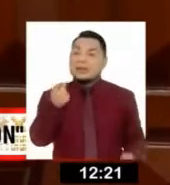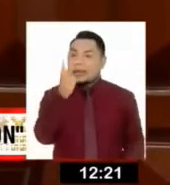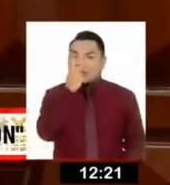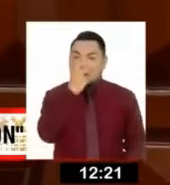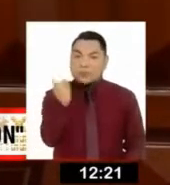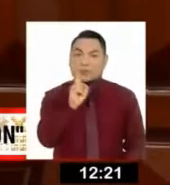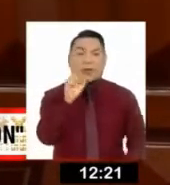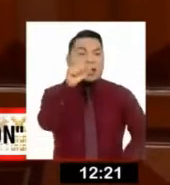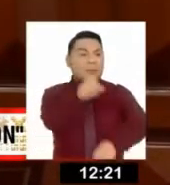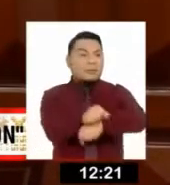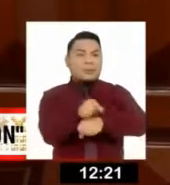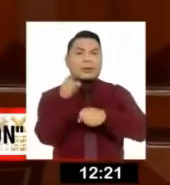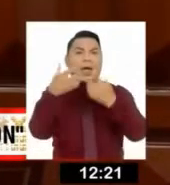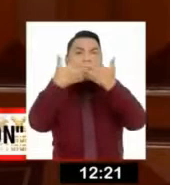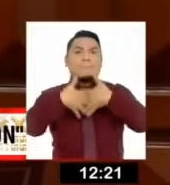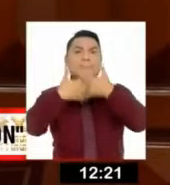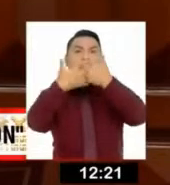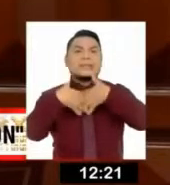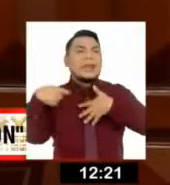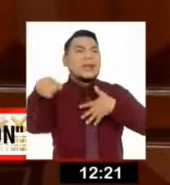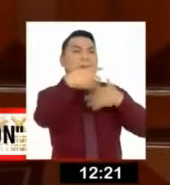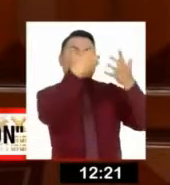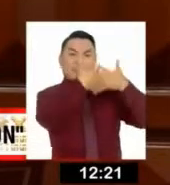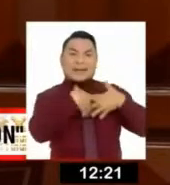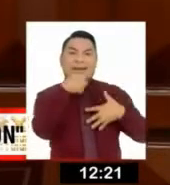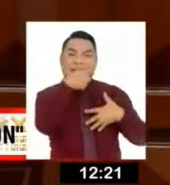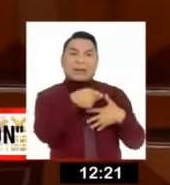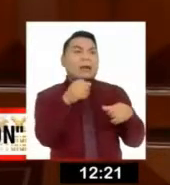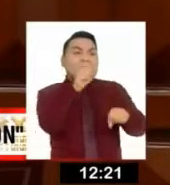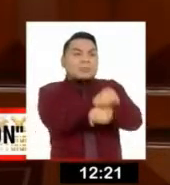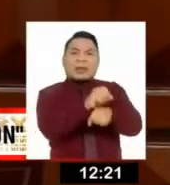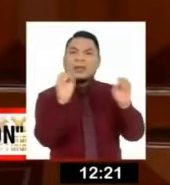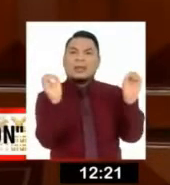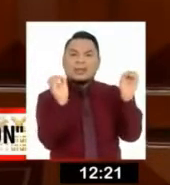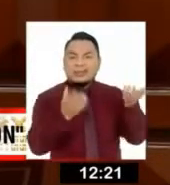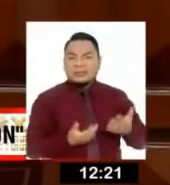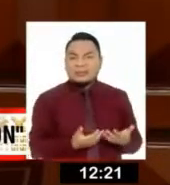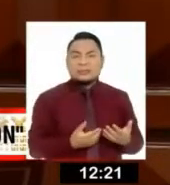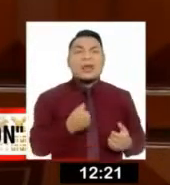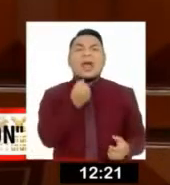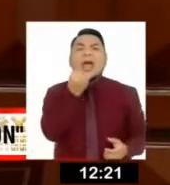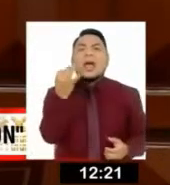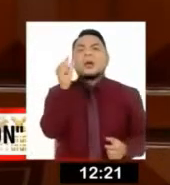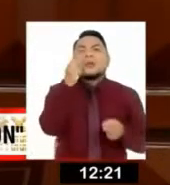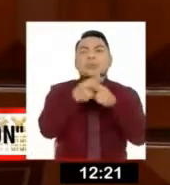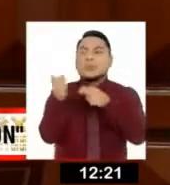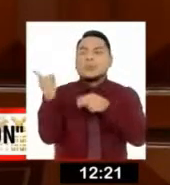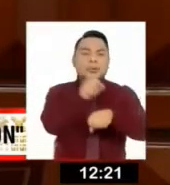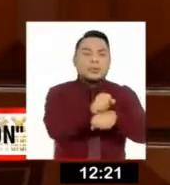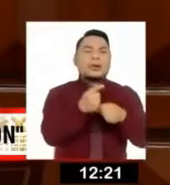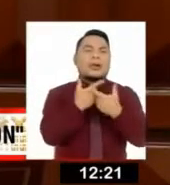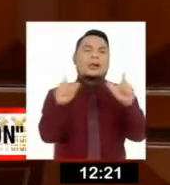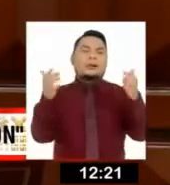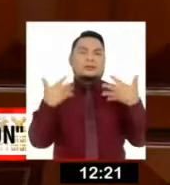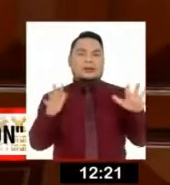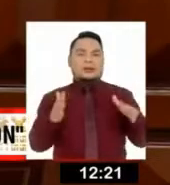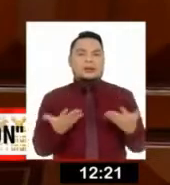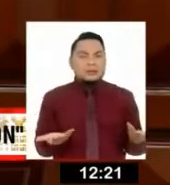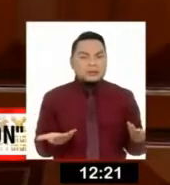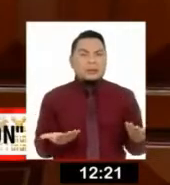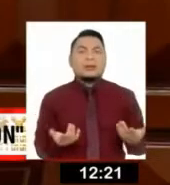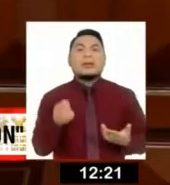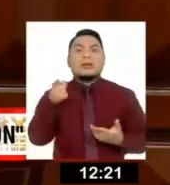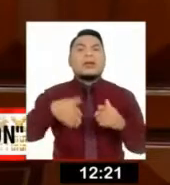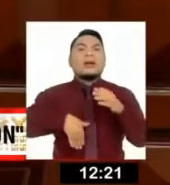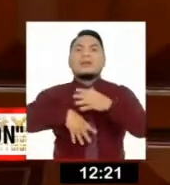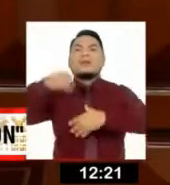vemos preso a ningún empresario. Algunos lo estuvieron unos días, pero ahora ya están libres y hasta